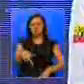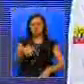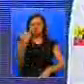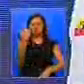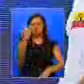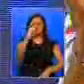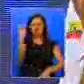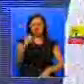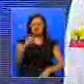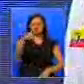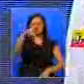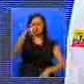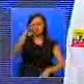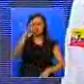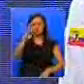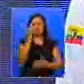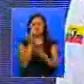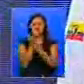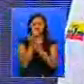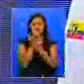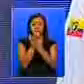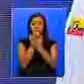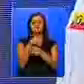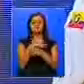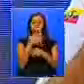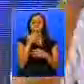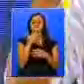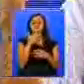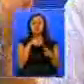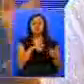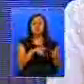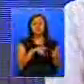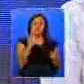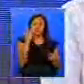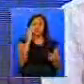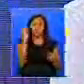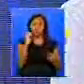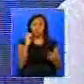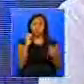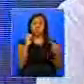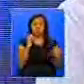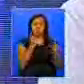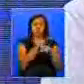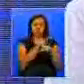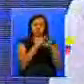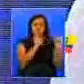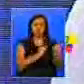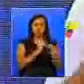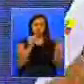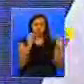Producto Interno Bruto, en términos sencillos de la economía, a llevarlo por encima del 20%. Con industrias